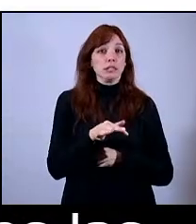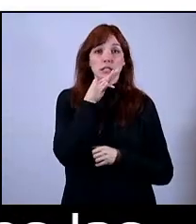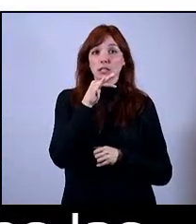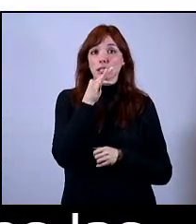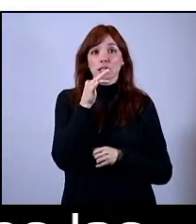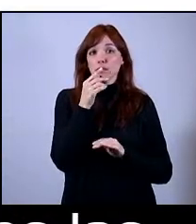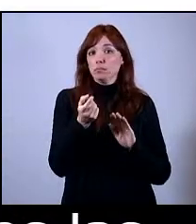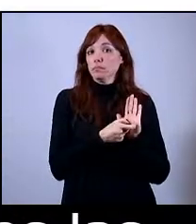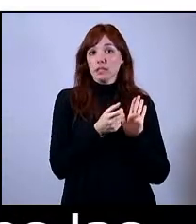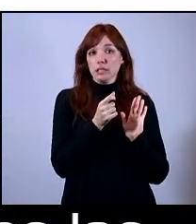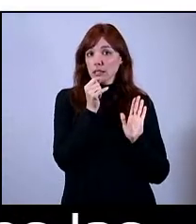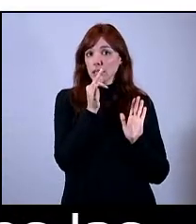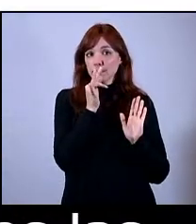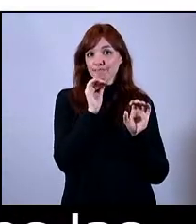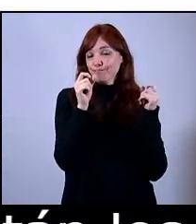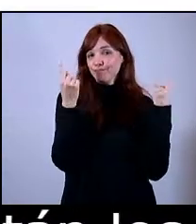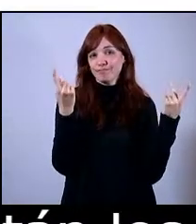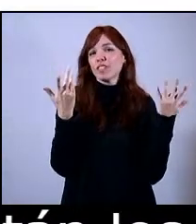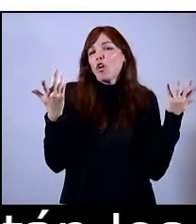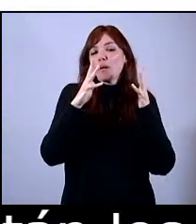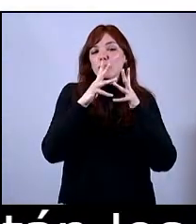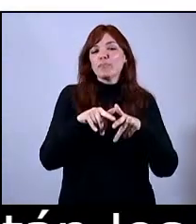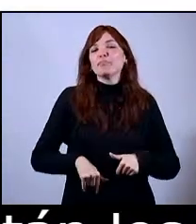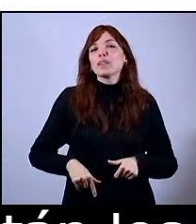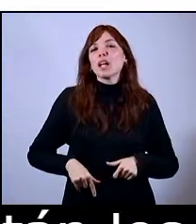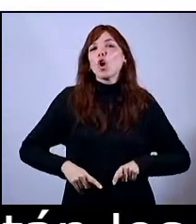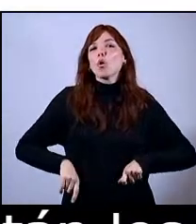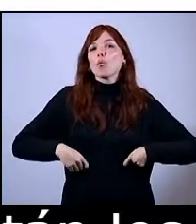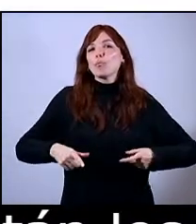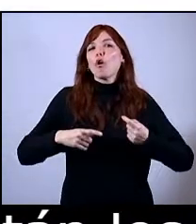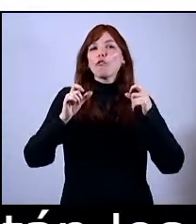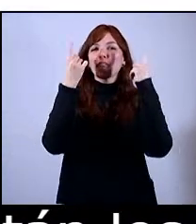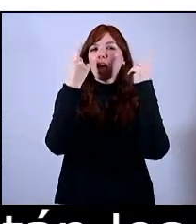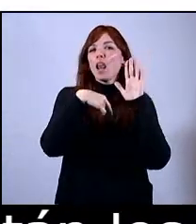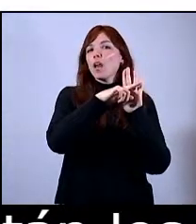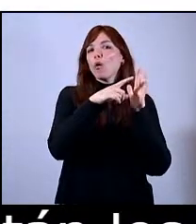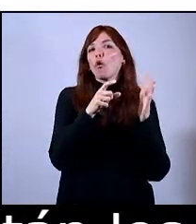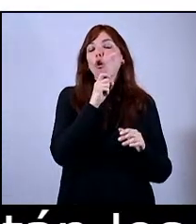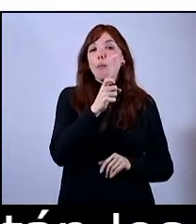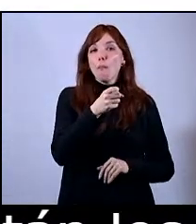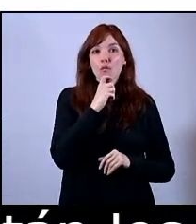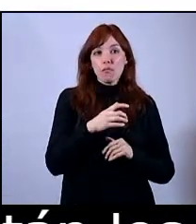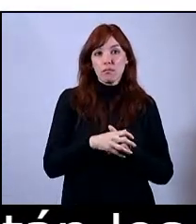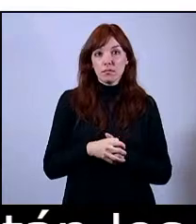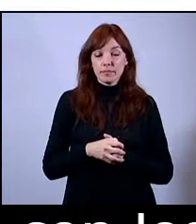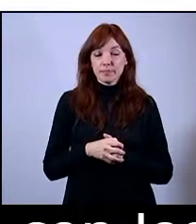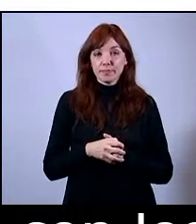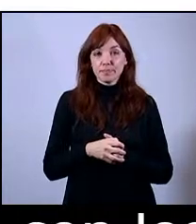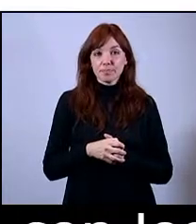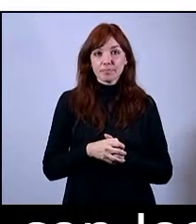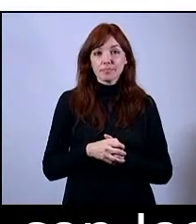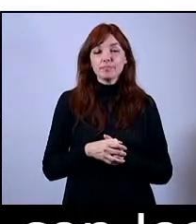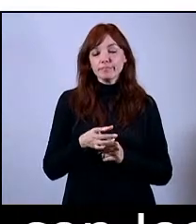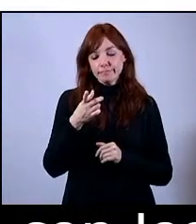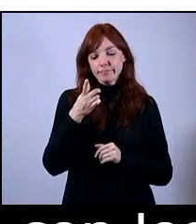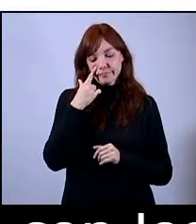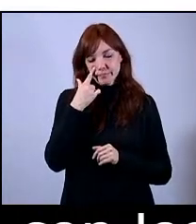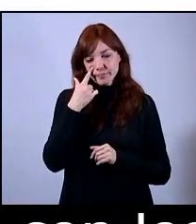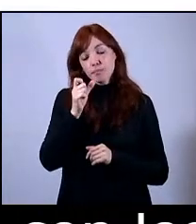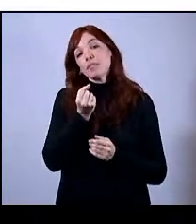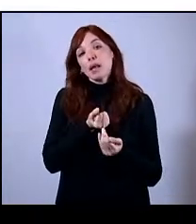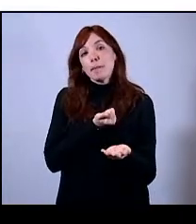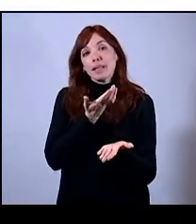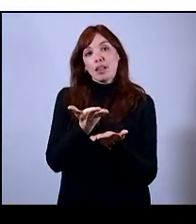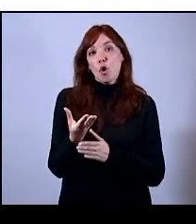criterios. ¿Cómo hacemos costes de producción oficiales con los que inspeccionar? Mire, esta